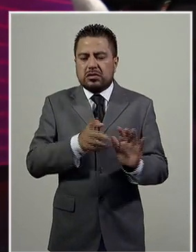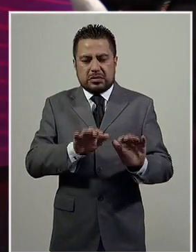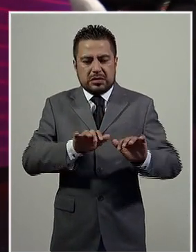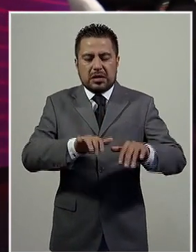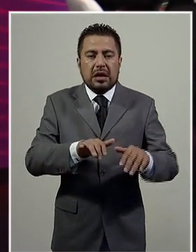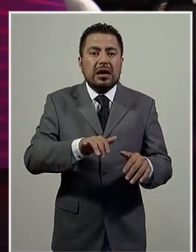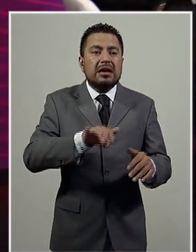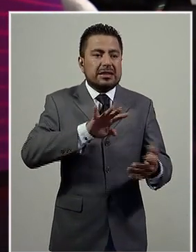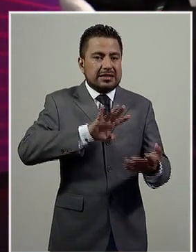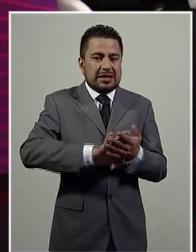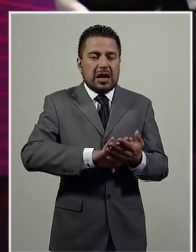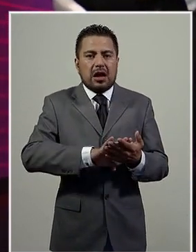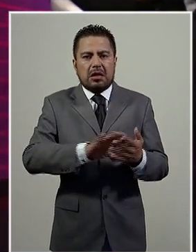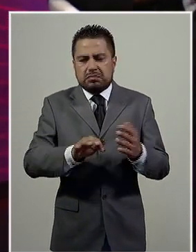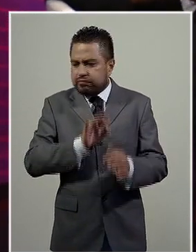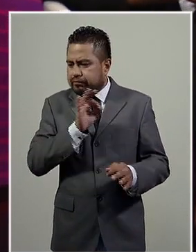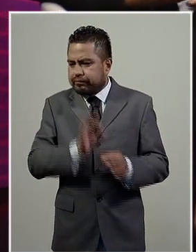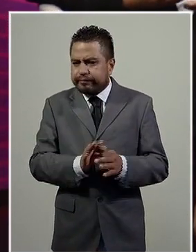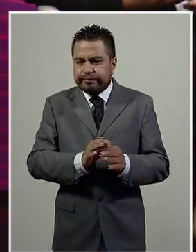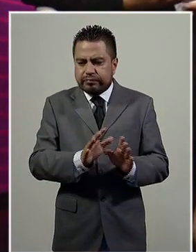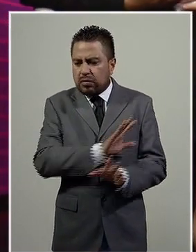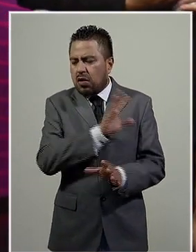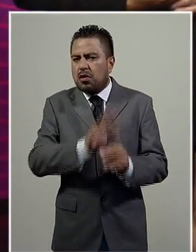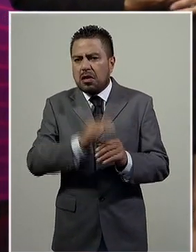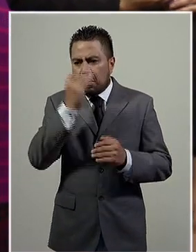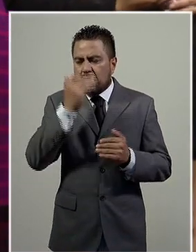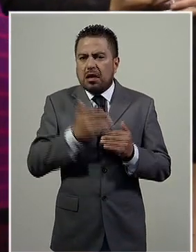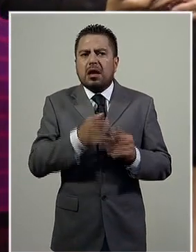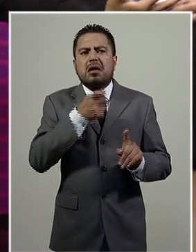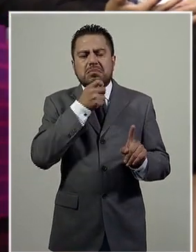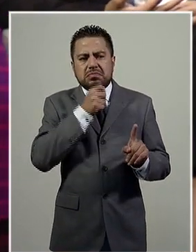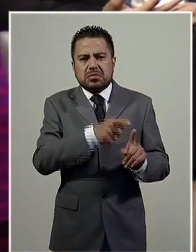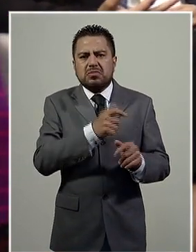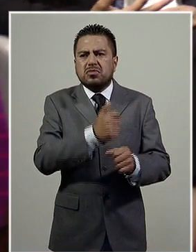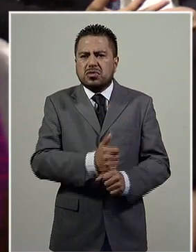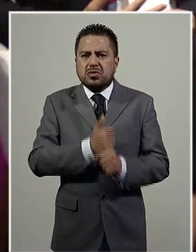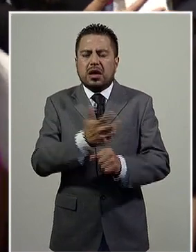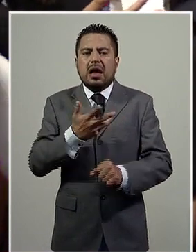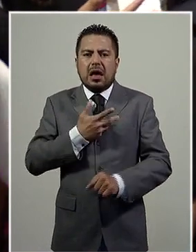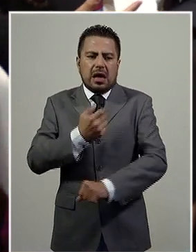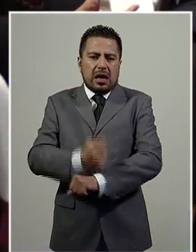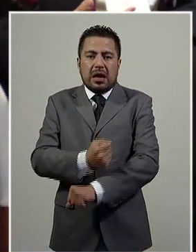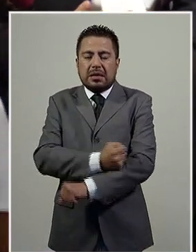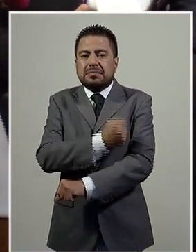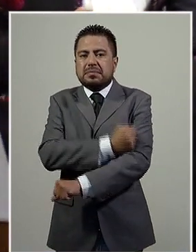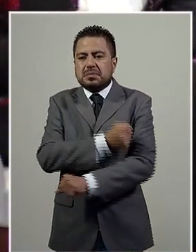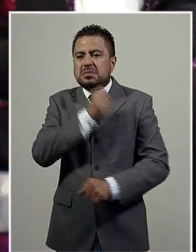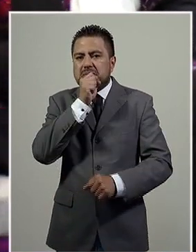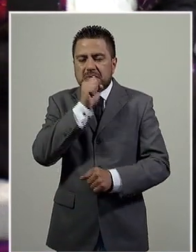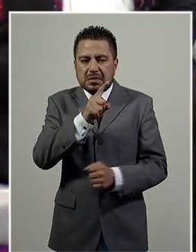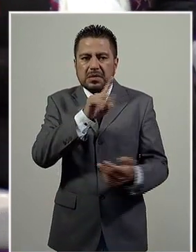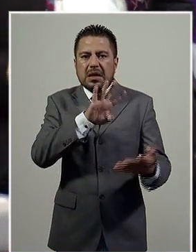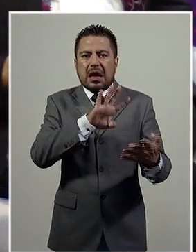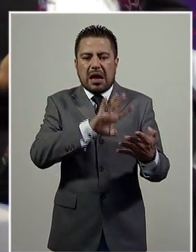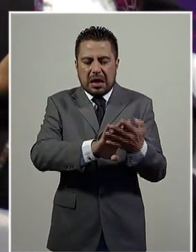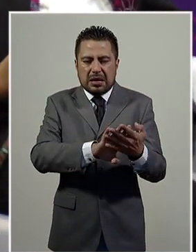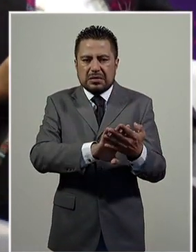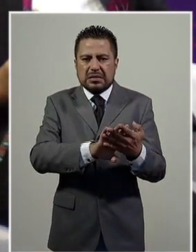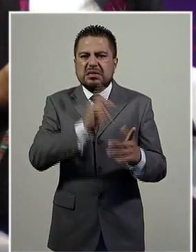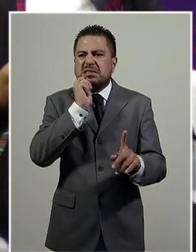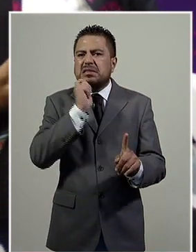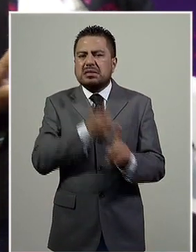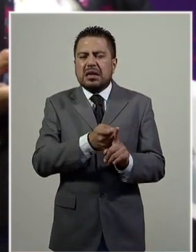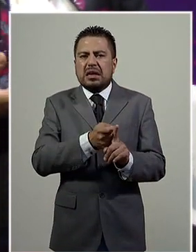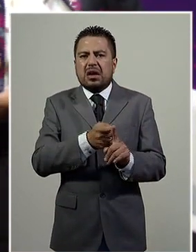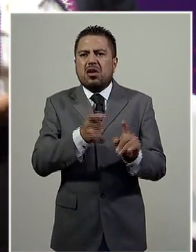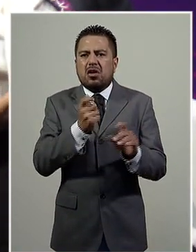social, cumplieron con lo que tenían que cumplir, también ellos la sufren, ¿no? Y tener tatuajes, fíjate, también de la cárcel, significa